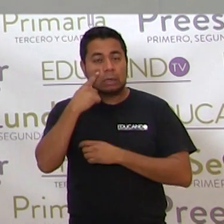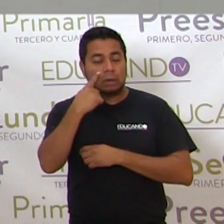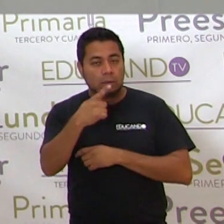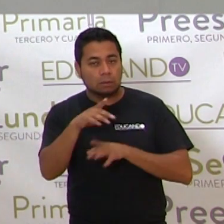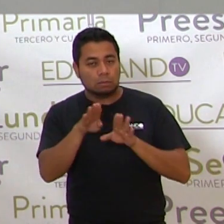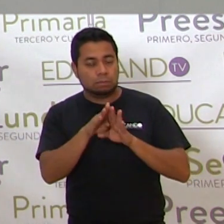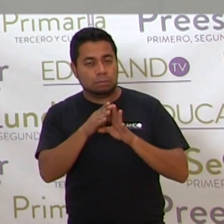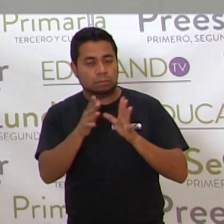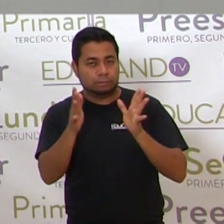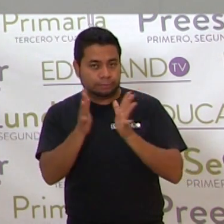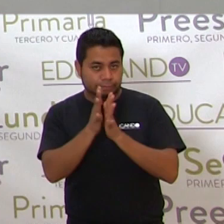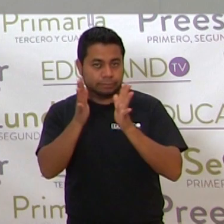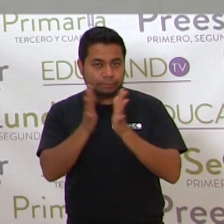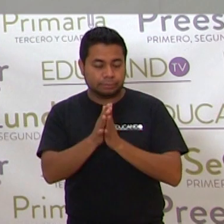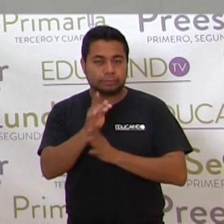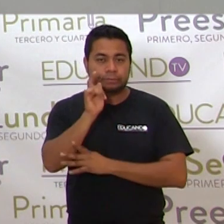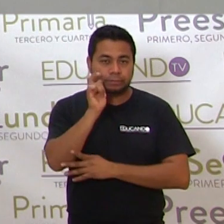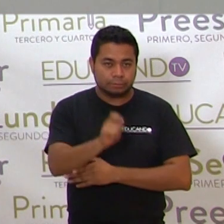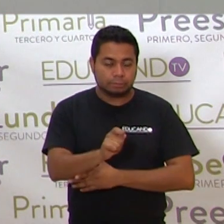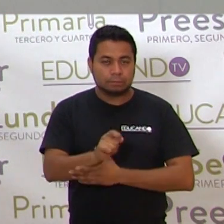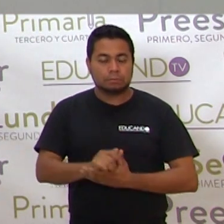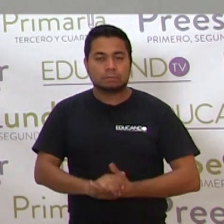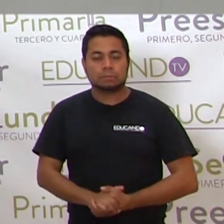intervenciones, va a ir